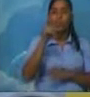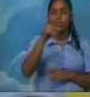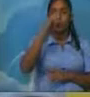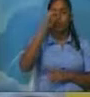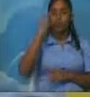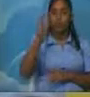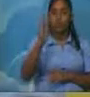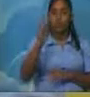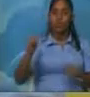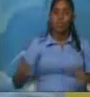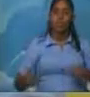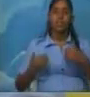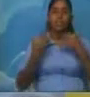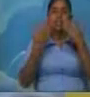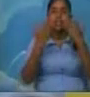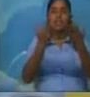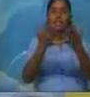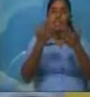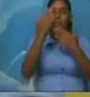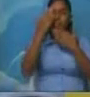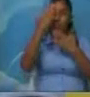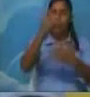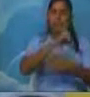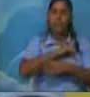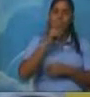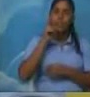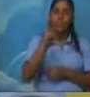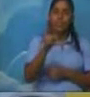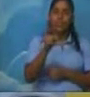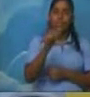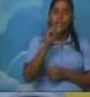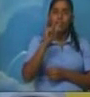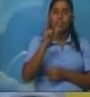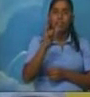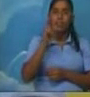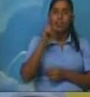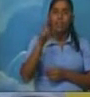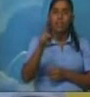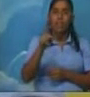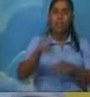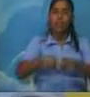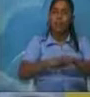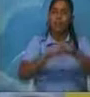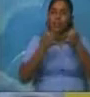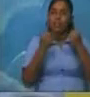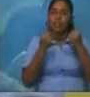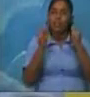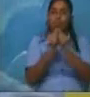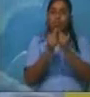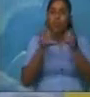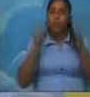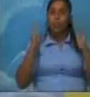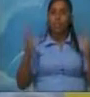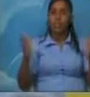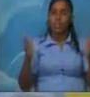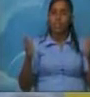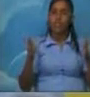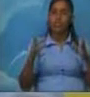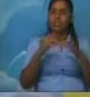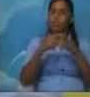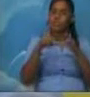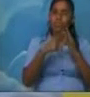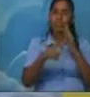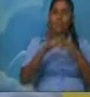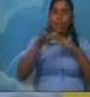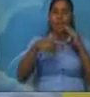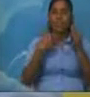las entregará delante de ti Y él las quebrantará con grande destrozo hasta